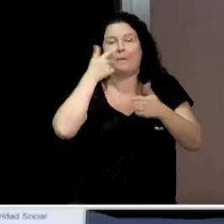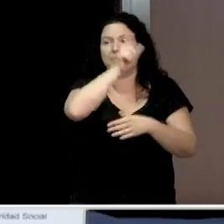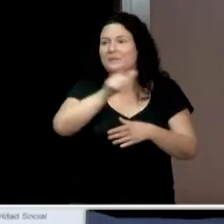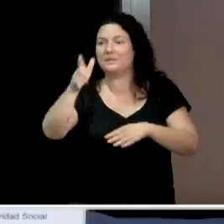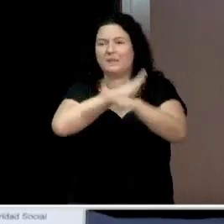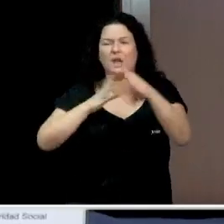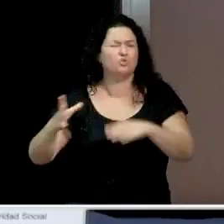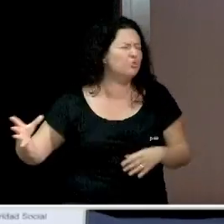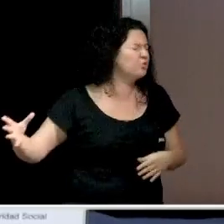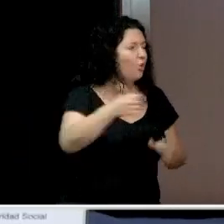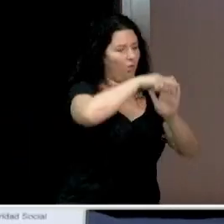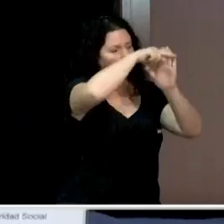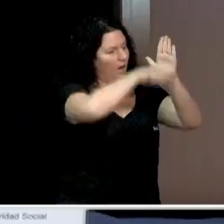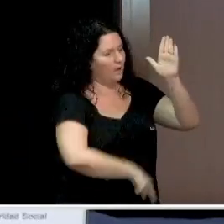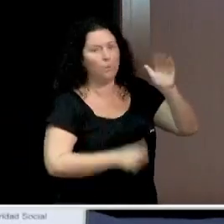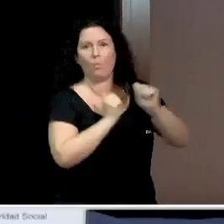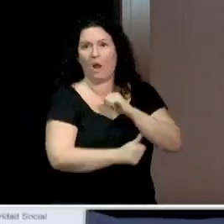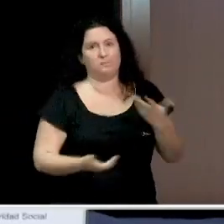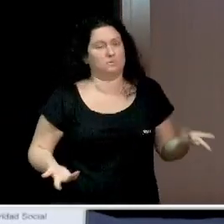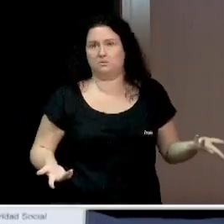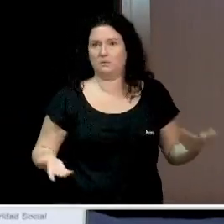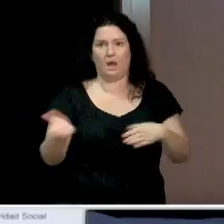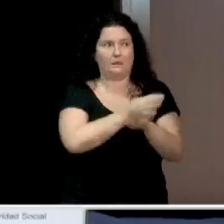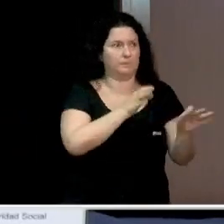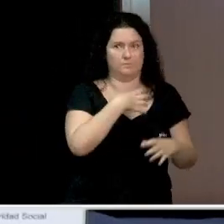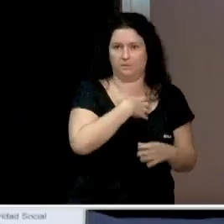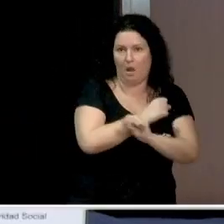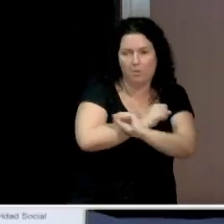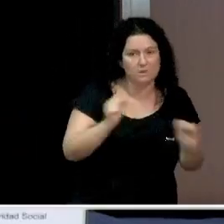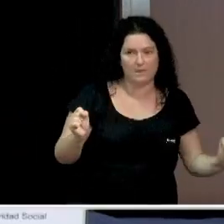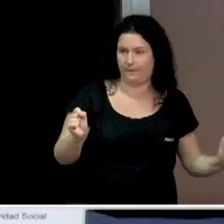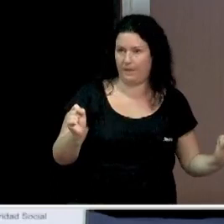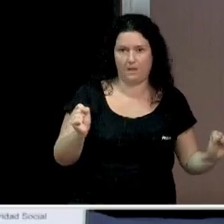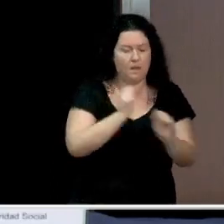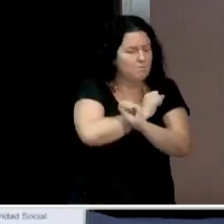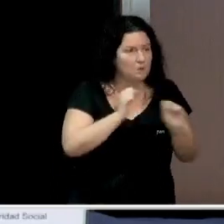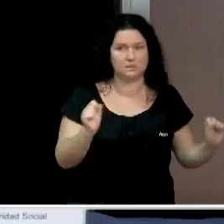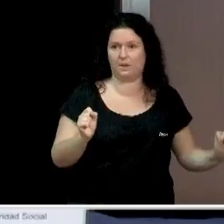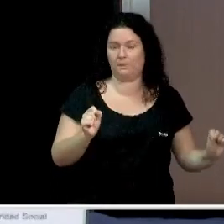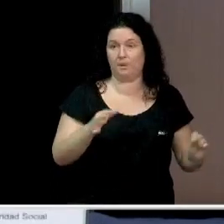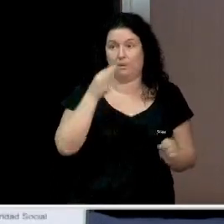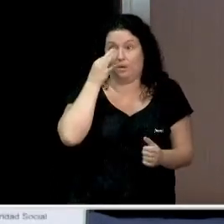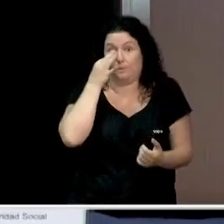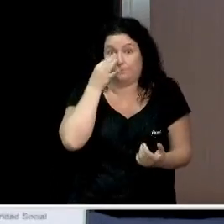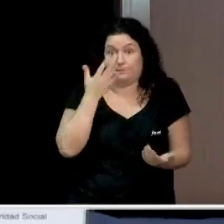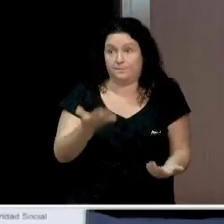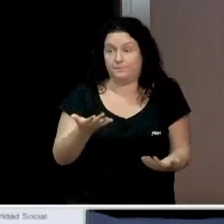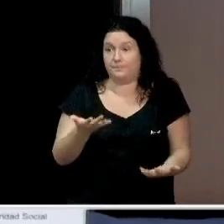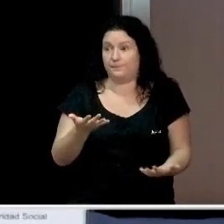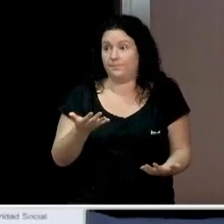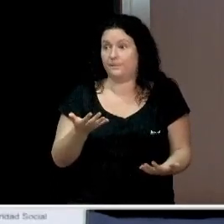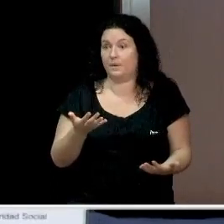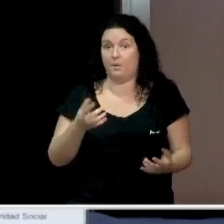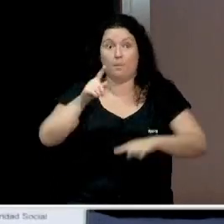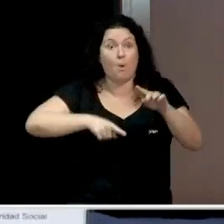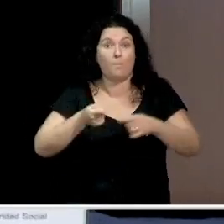por parte de ninguna norma todas aquellas necesidades de adaptación posibles, porque además la técnica mejora